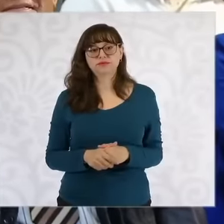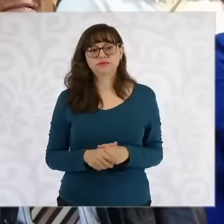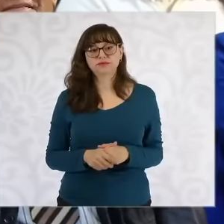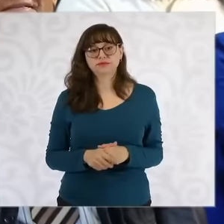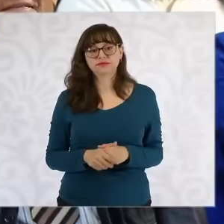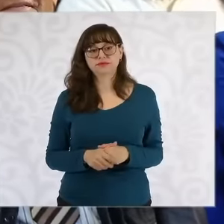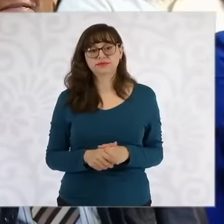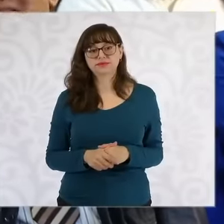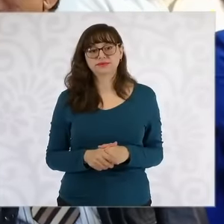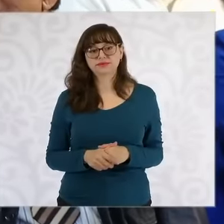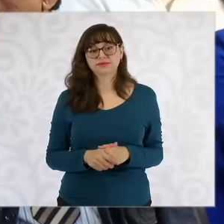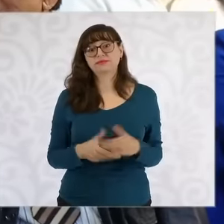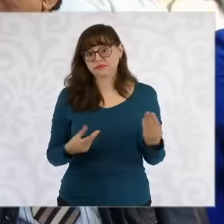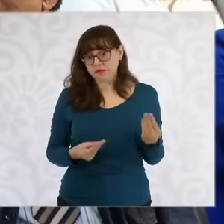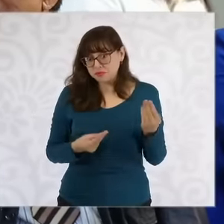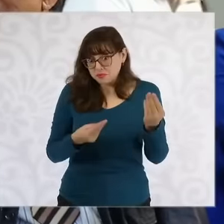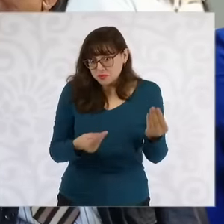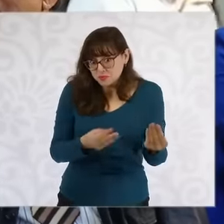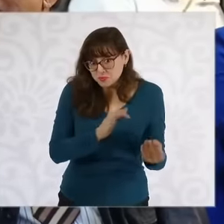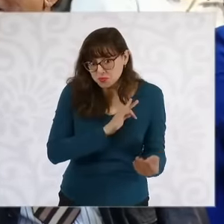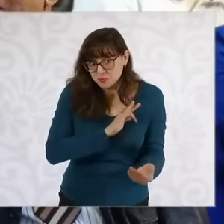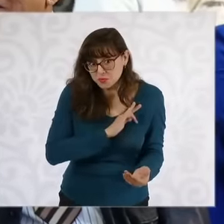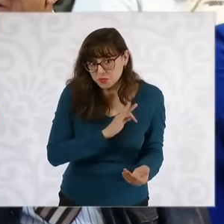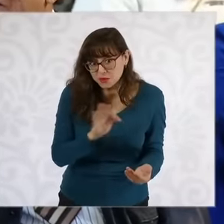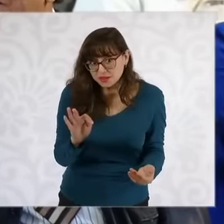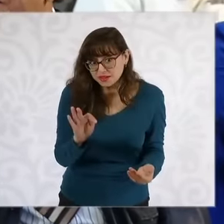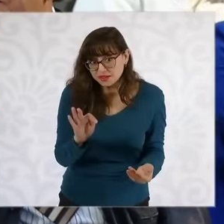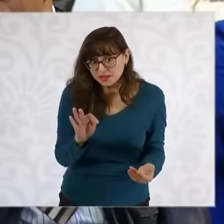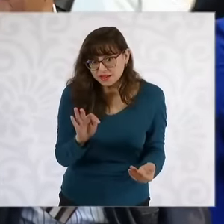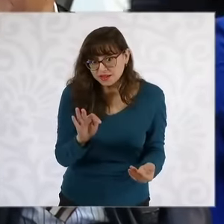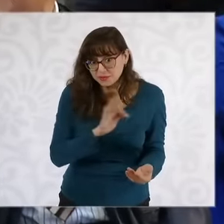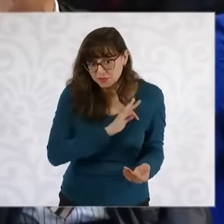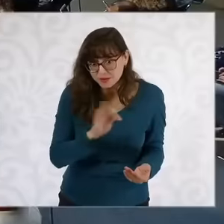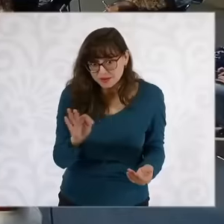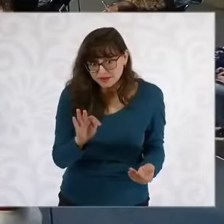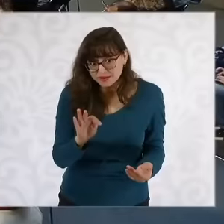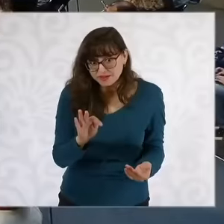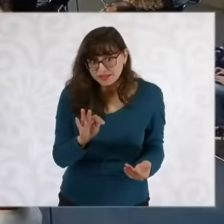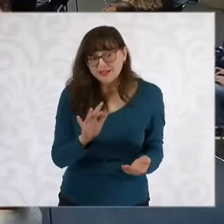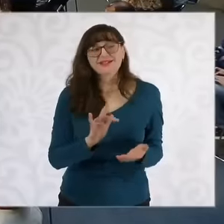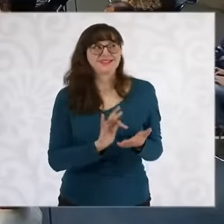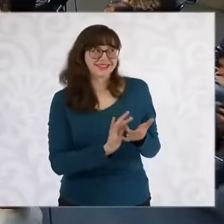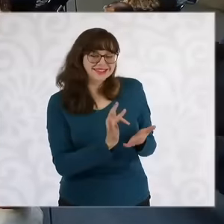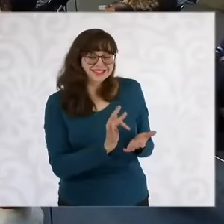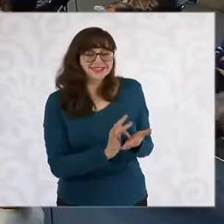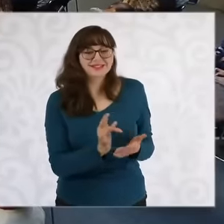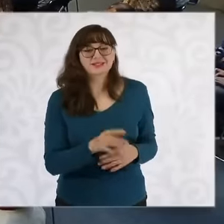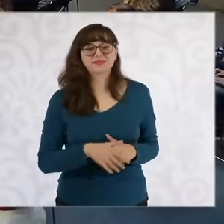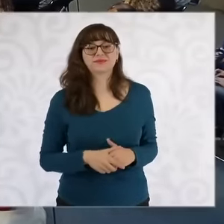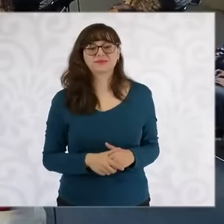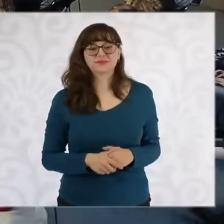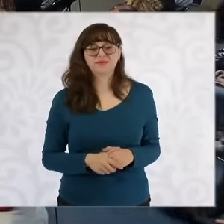Sí, se lo puede entregar. Sí. ¿Pasó o no pasó? Sí, sí, sí. ¿Sí? ¿Sí? Ay, gracias.